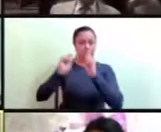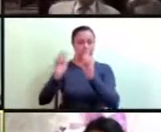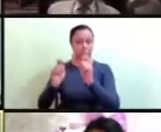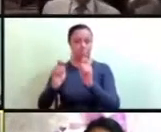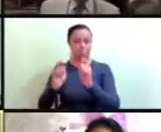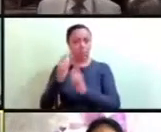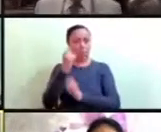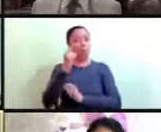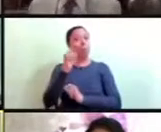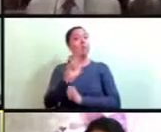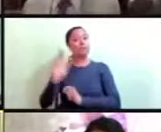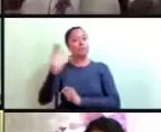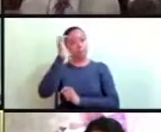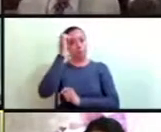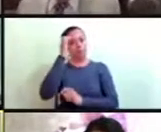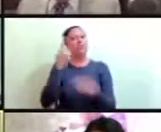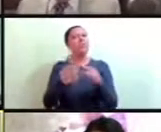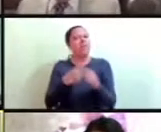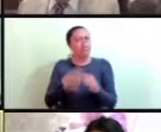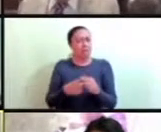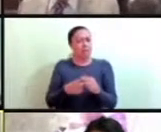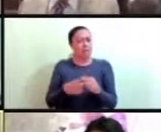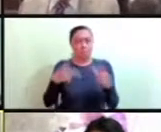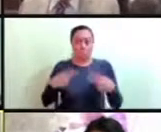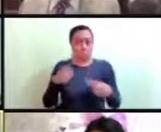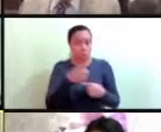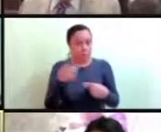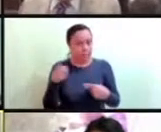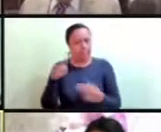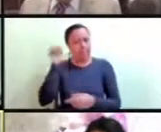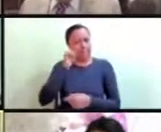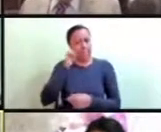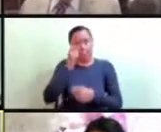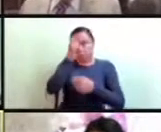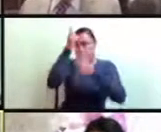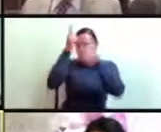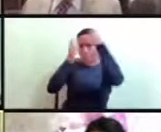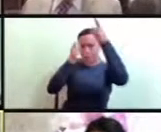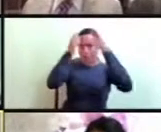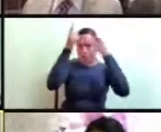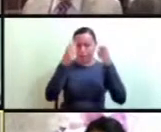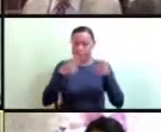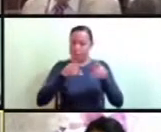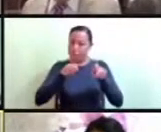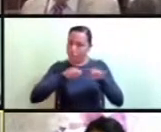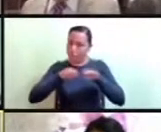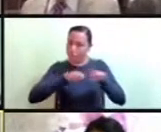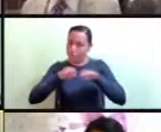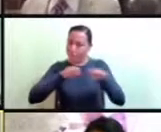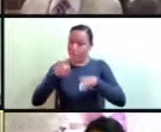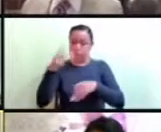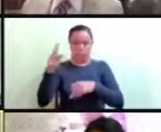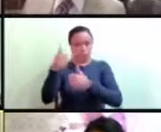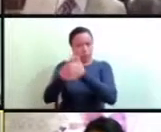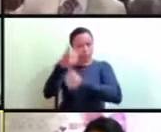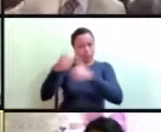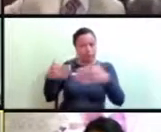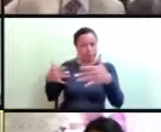reconocimiento a quienes con su trabajo creativo y trayectoria han destacado en la producción de